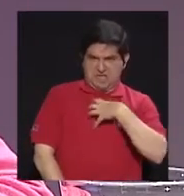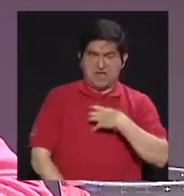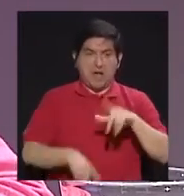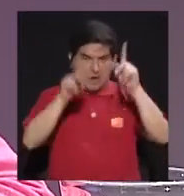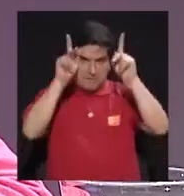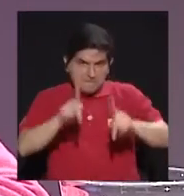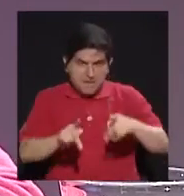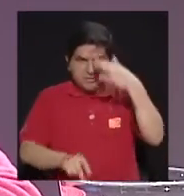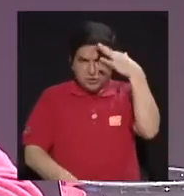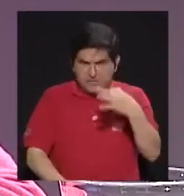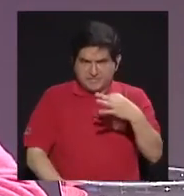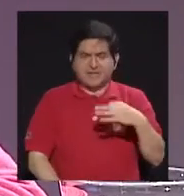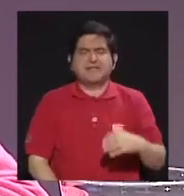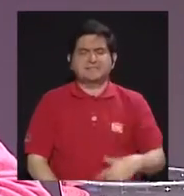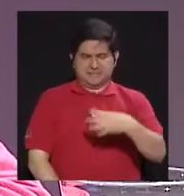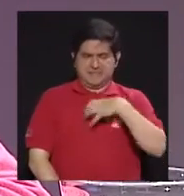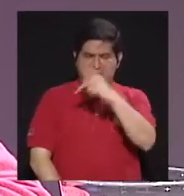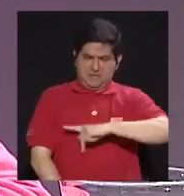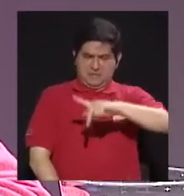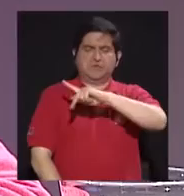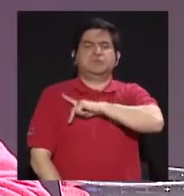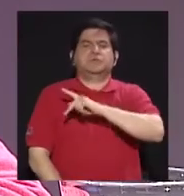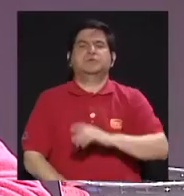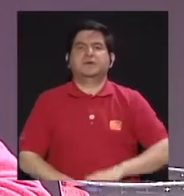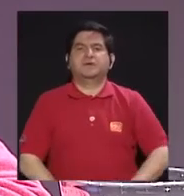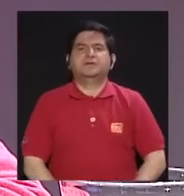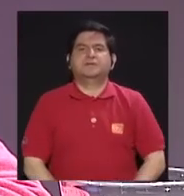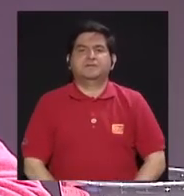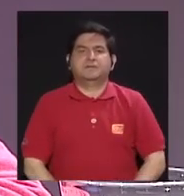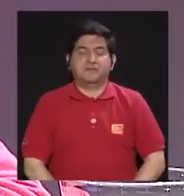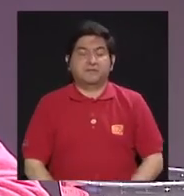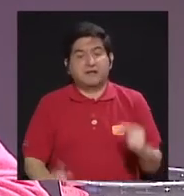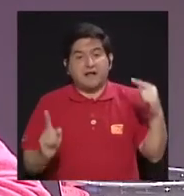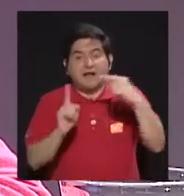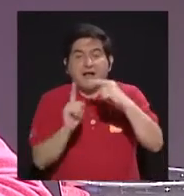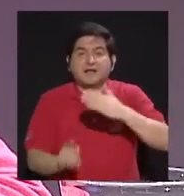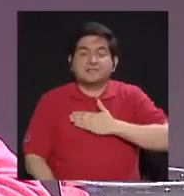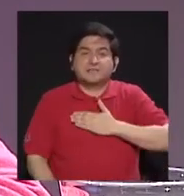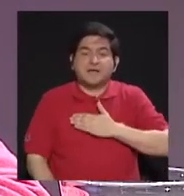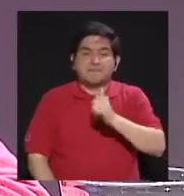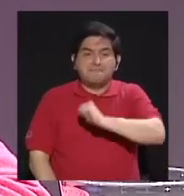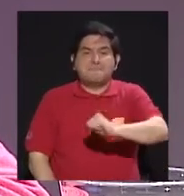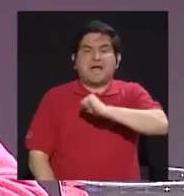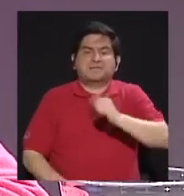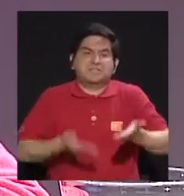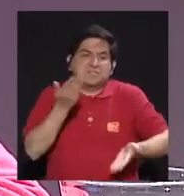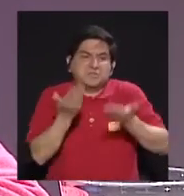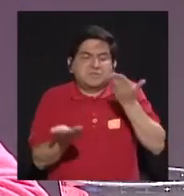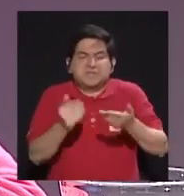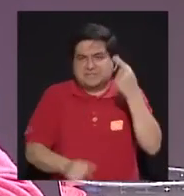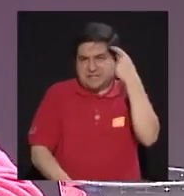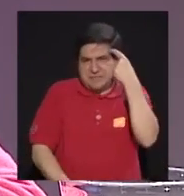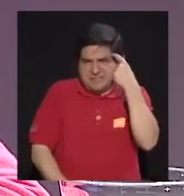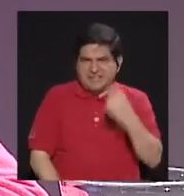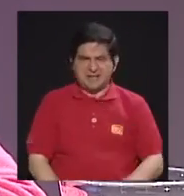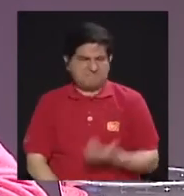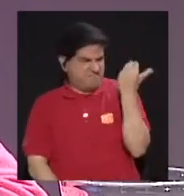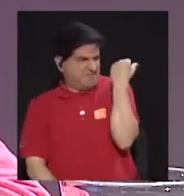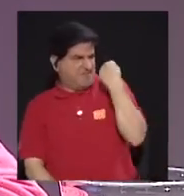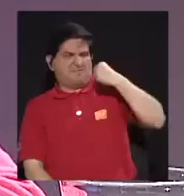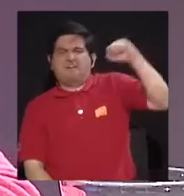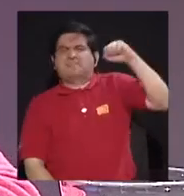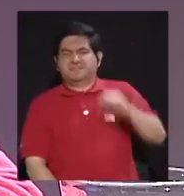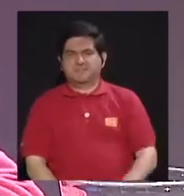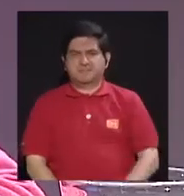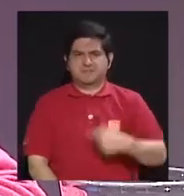ha sido un reclamo personal y que por lo tanto es hasta mi actitud puede ser considerada una actitud vengativa